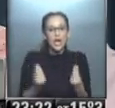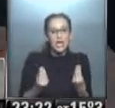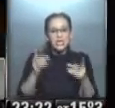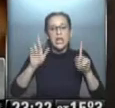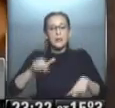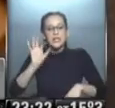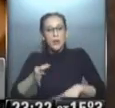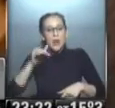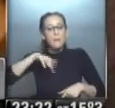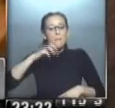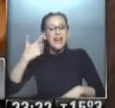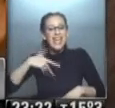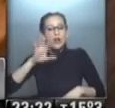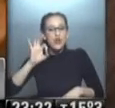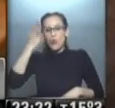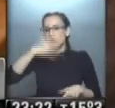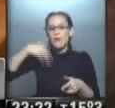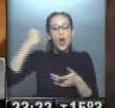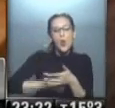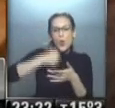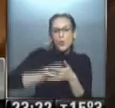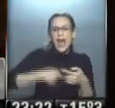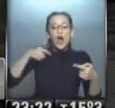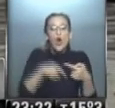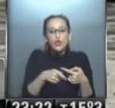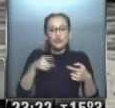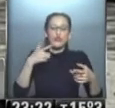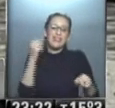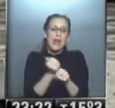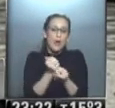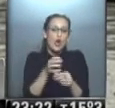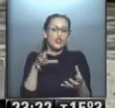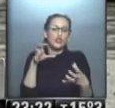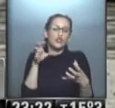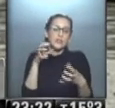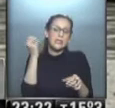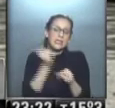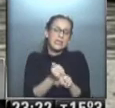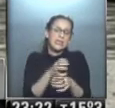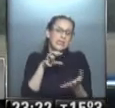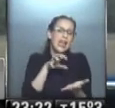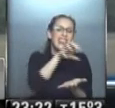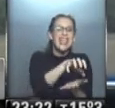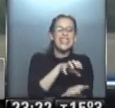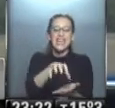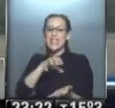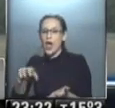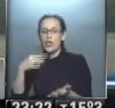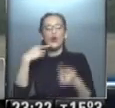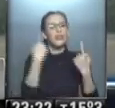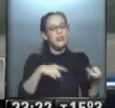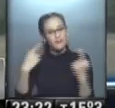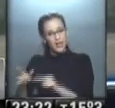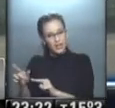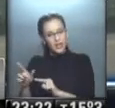que Mariano, una de sus últimas luchas fue contra la tercerización, y con el antecedente de la cárcel a Pedraza, de